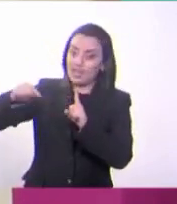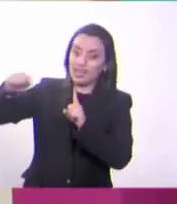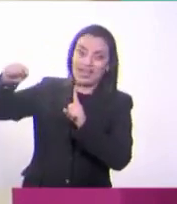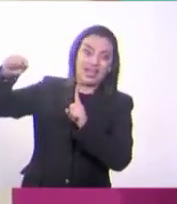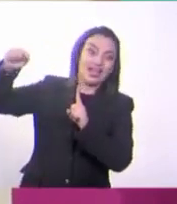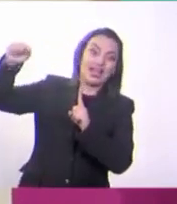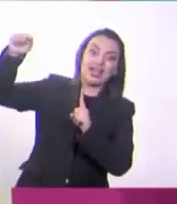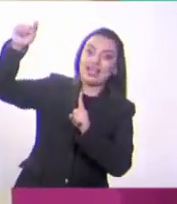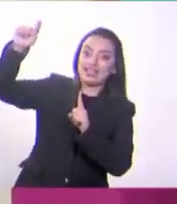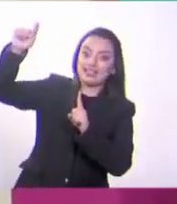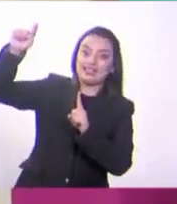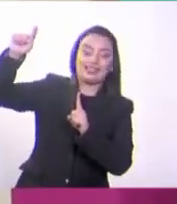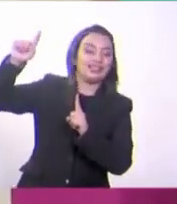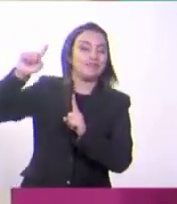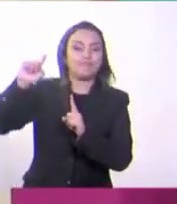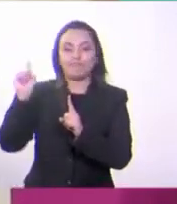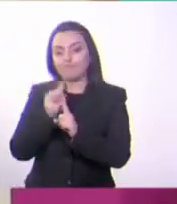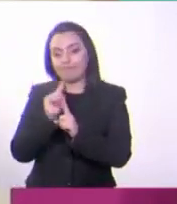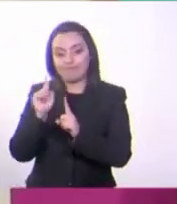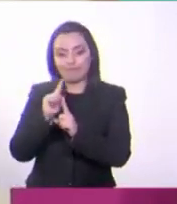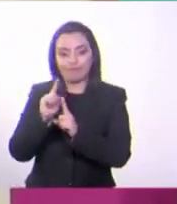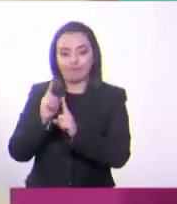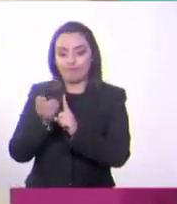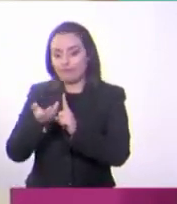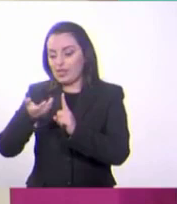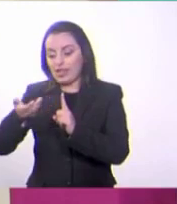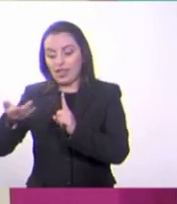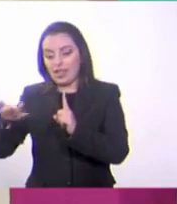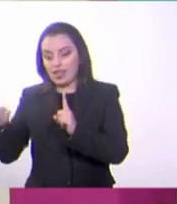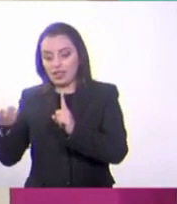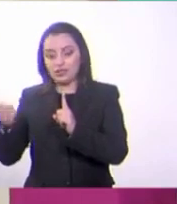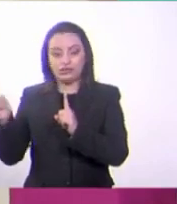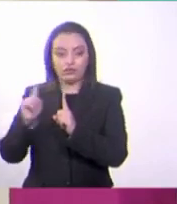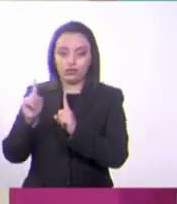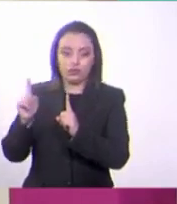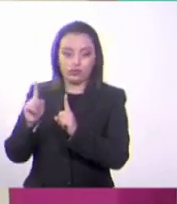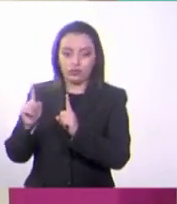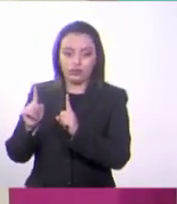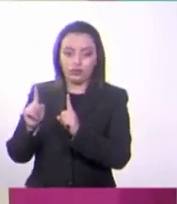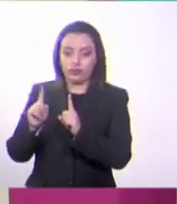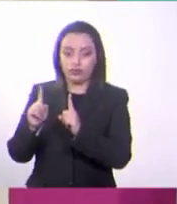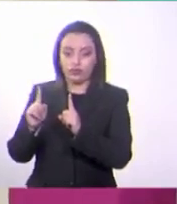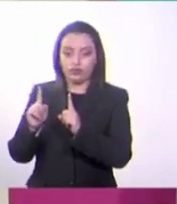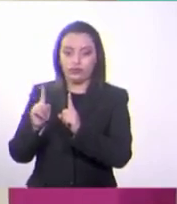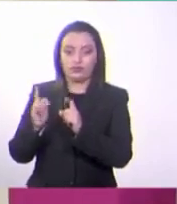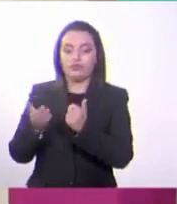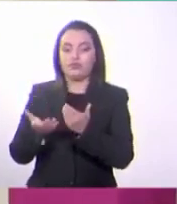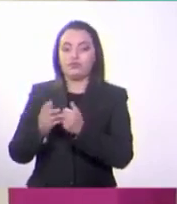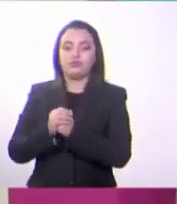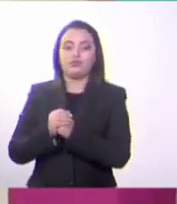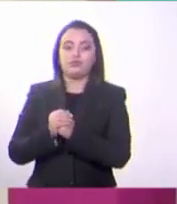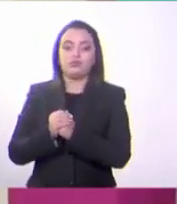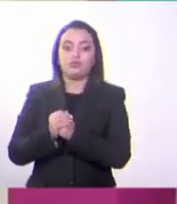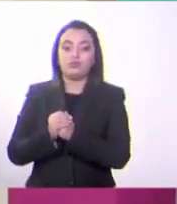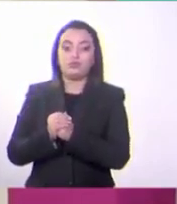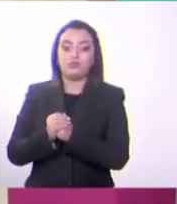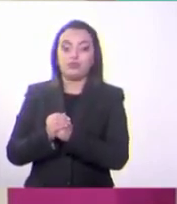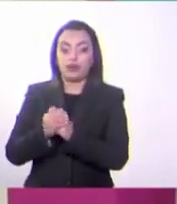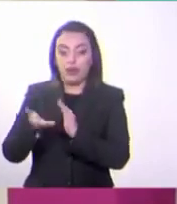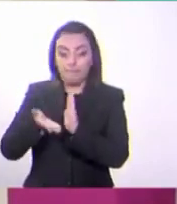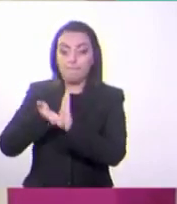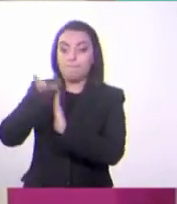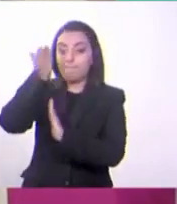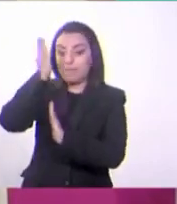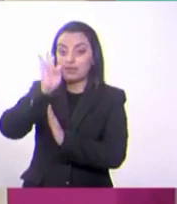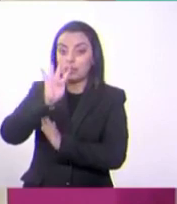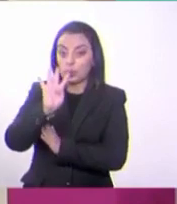recta. Sí. Ya no voy a evaluar más, de hecho, porque ya no tengo y porque veo que va creciendo. Y ya Y no van voy a a seguir encontrar un siendo 4. mayores. Ujú. Van a ser números mayores que